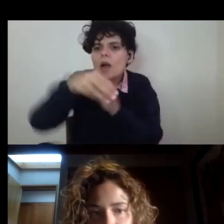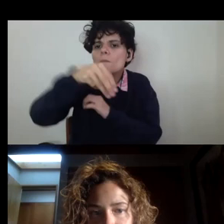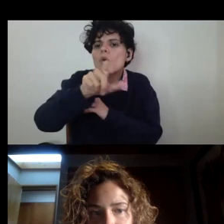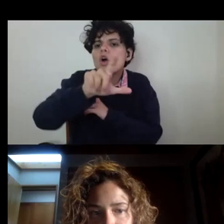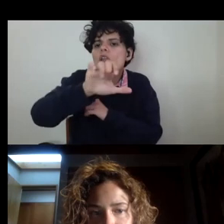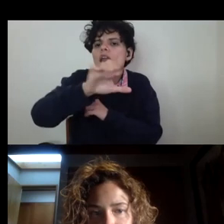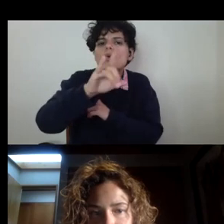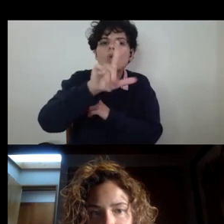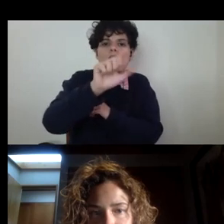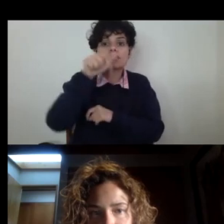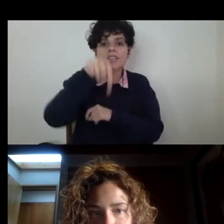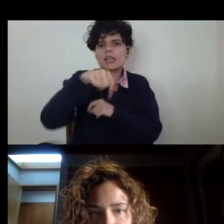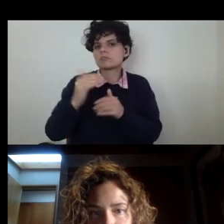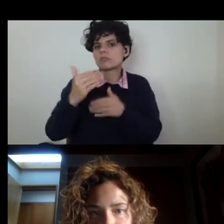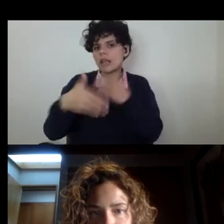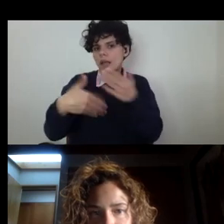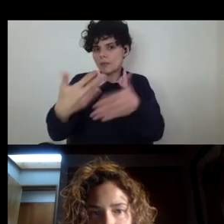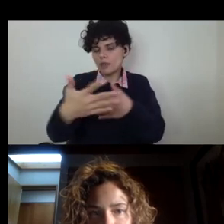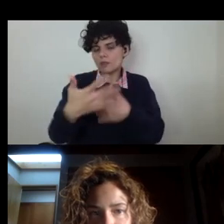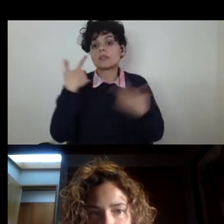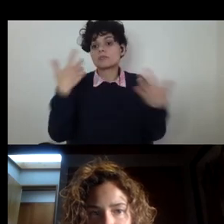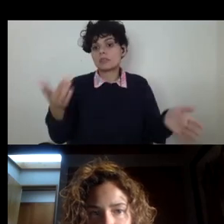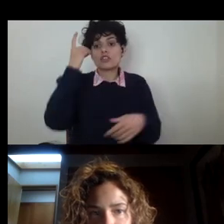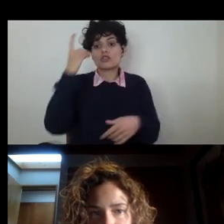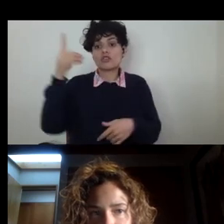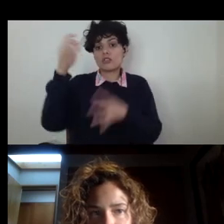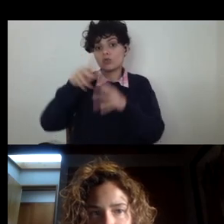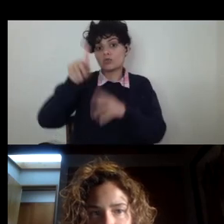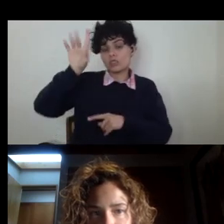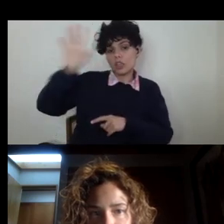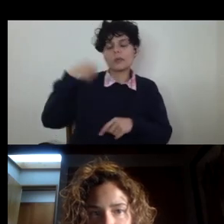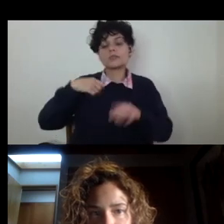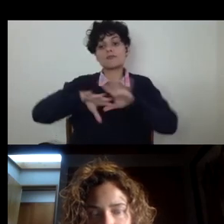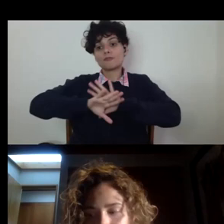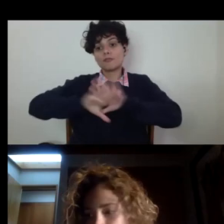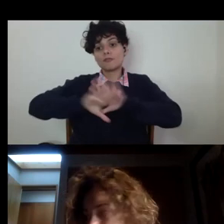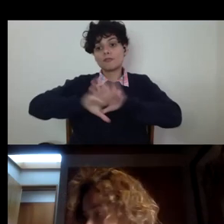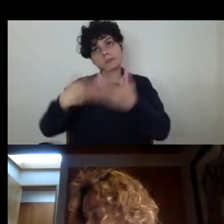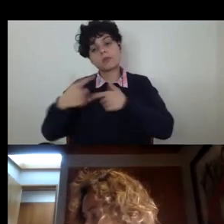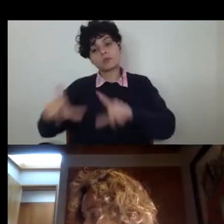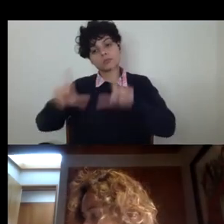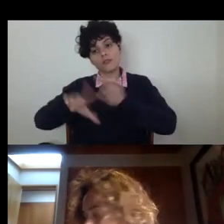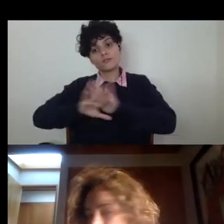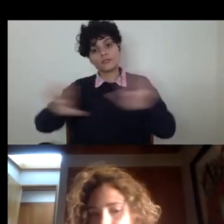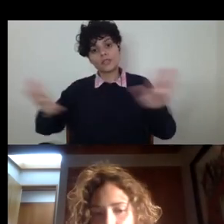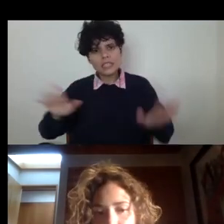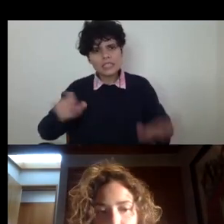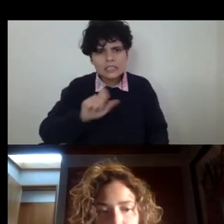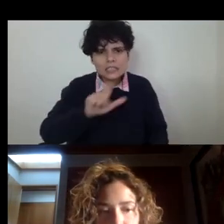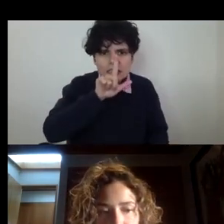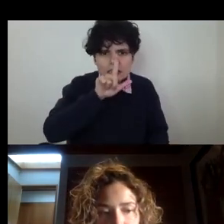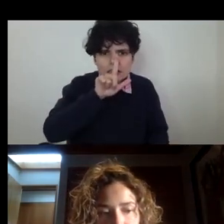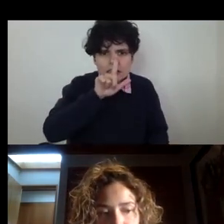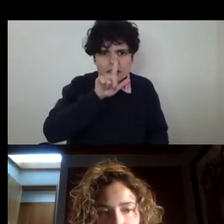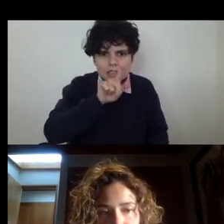cosas. Y termina mi postdoctorado, regresamos a Chile el 72, en que el país estaba en una condición